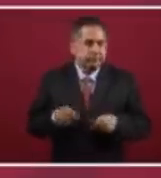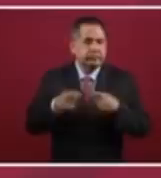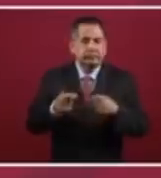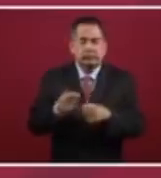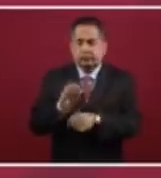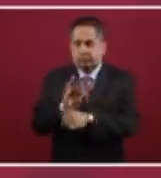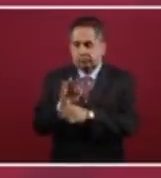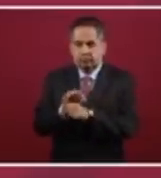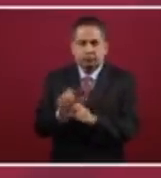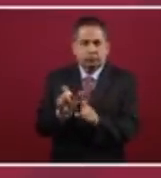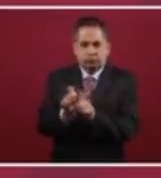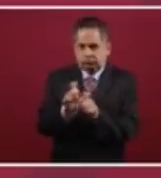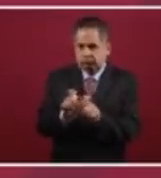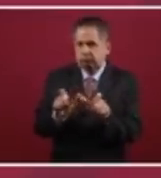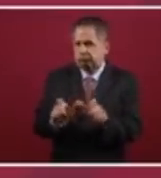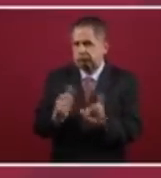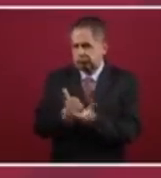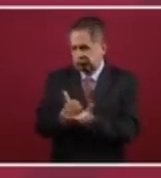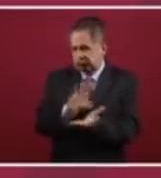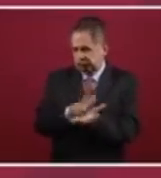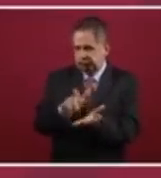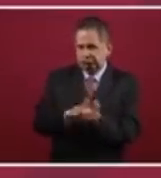garantías, protección, apoyo